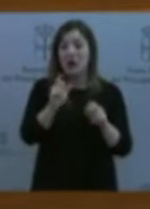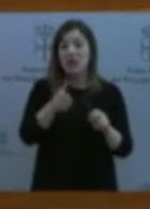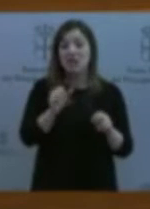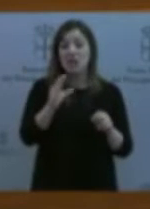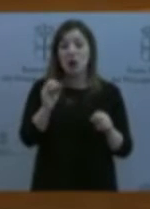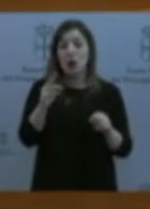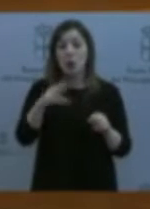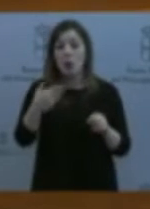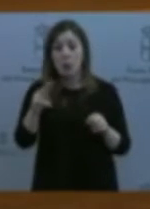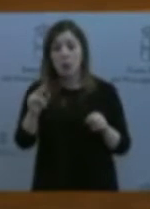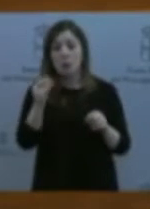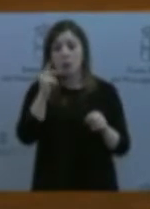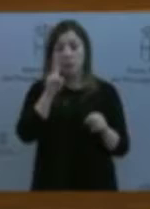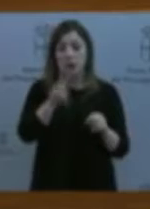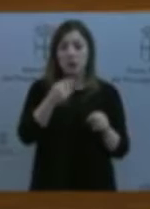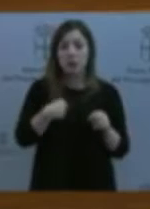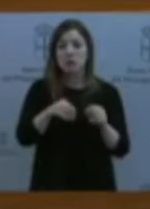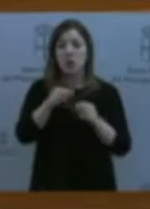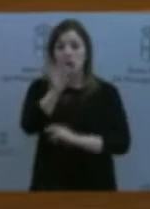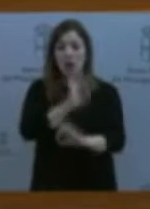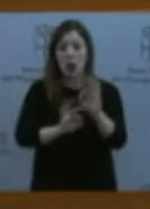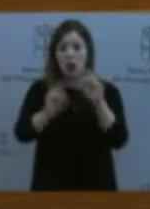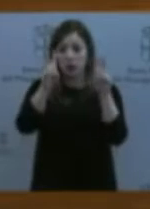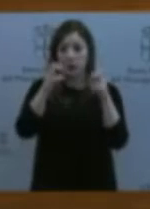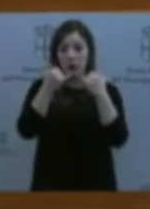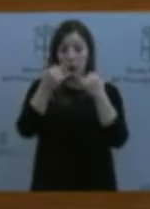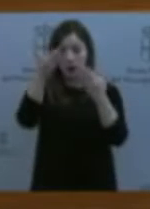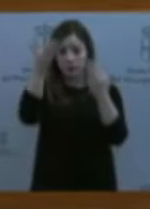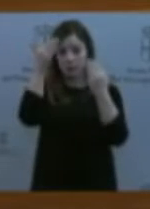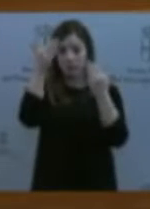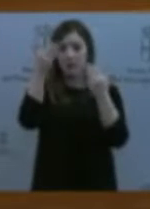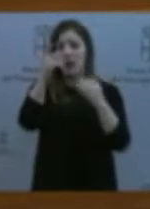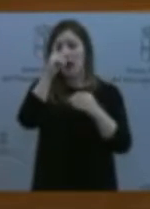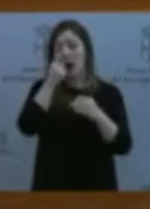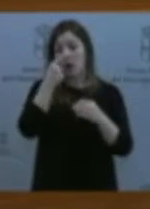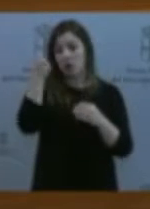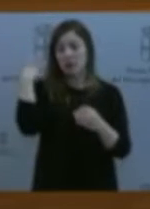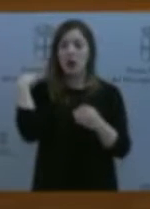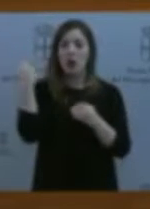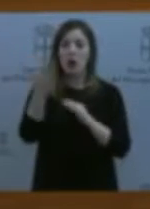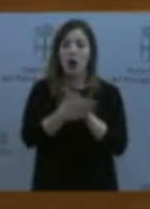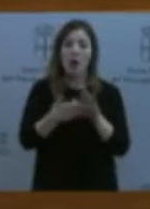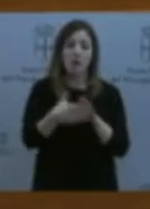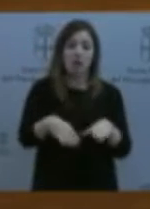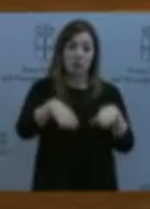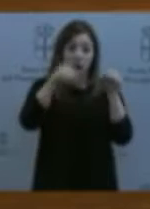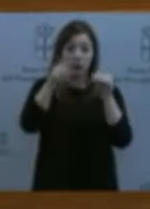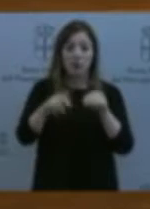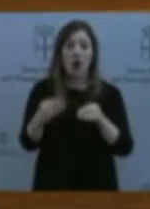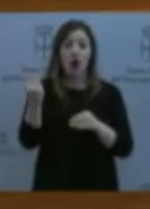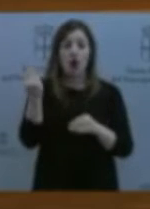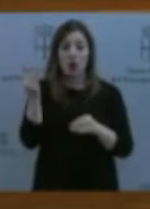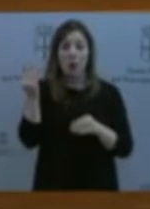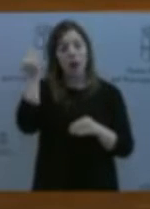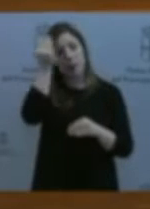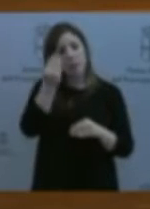de conmemoración del año pasado con respecto a Picos y Covadonga, pues nos parece propicio anticiparse